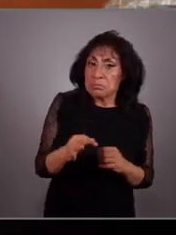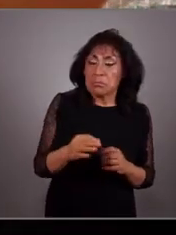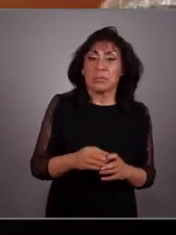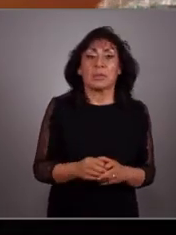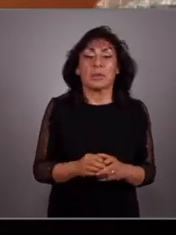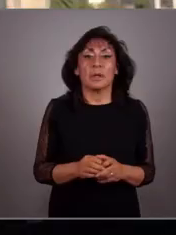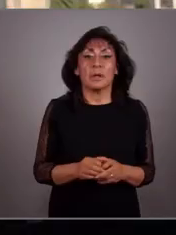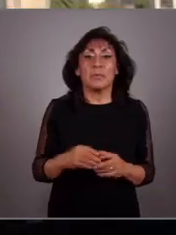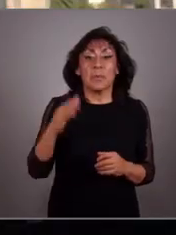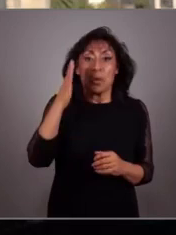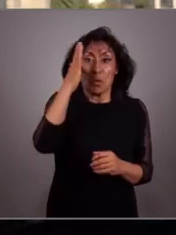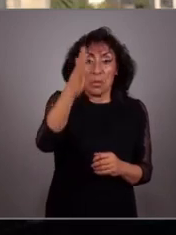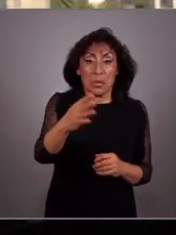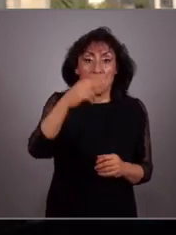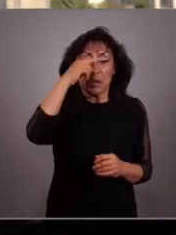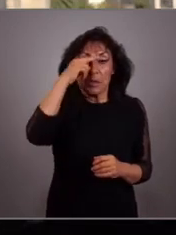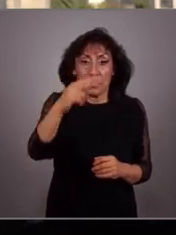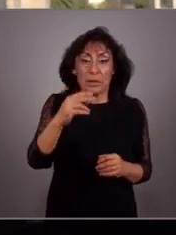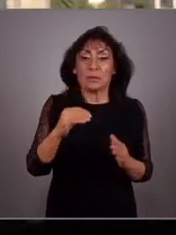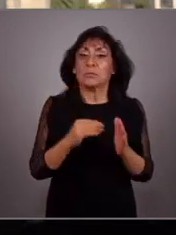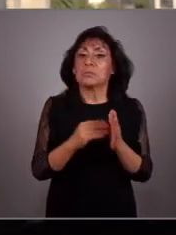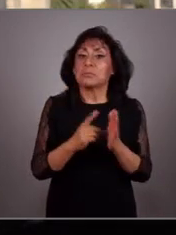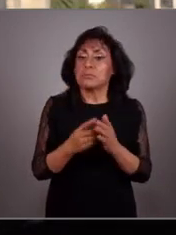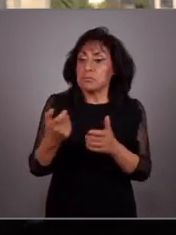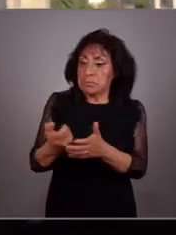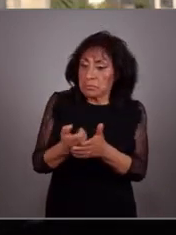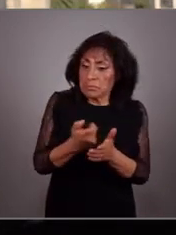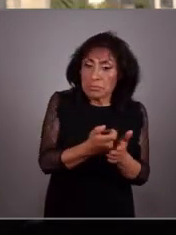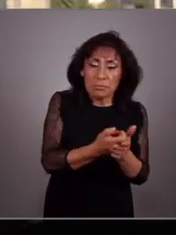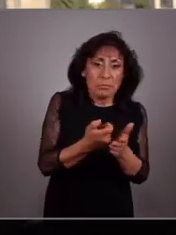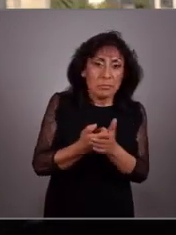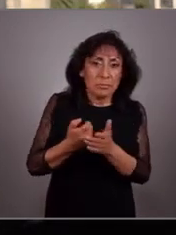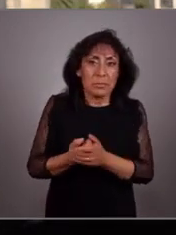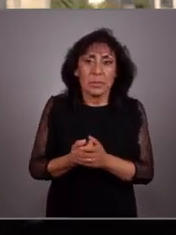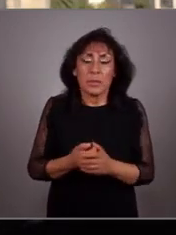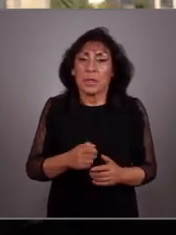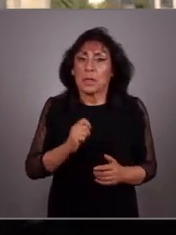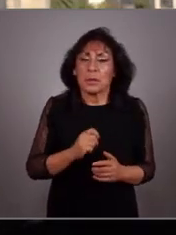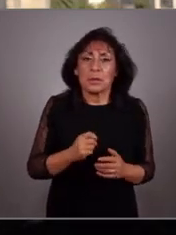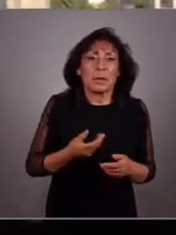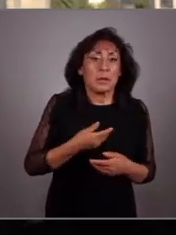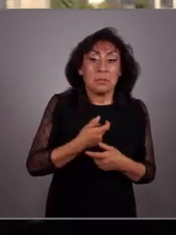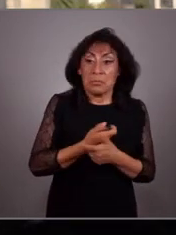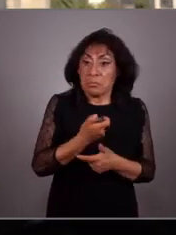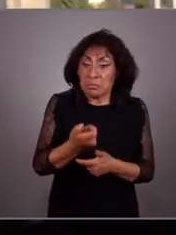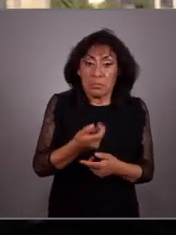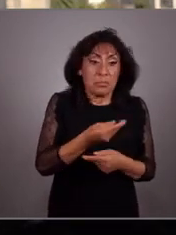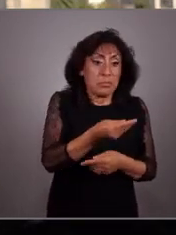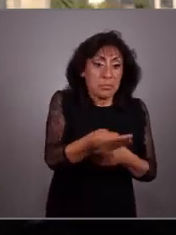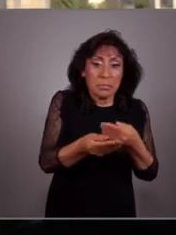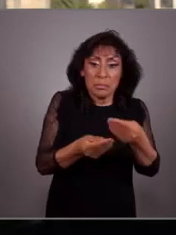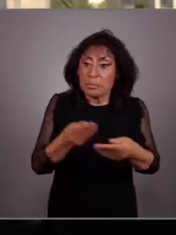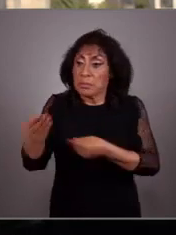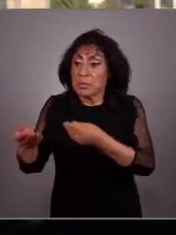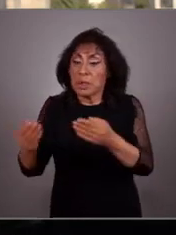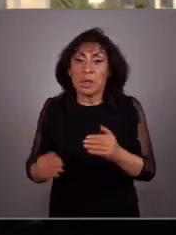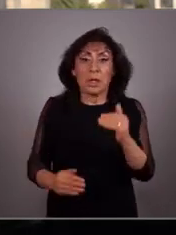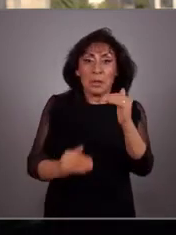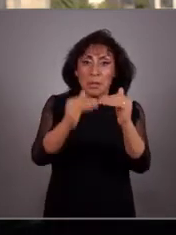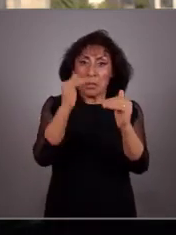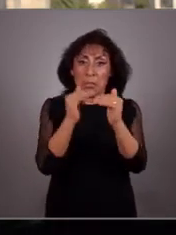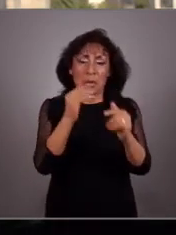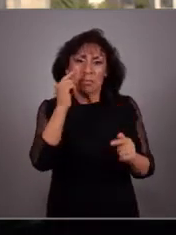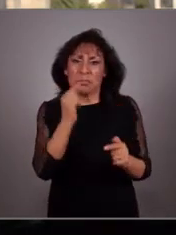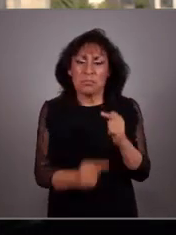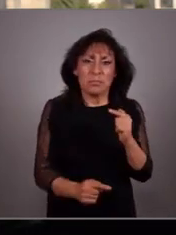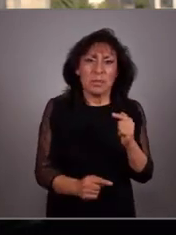social. El futuro de México será posible con un modelo económico que tenga equidad, redistribución y